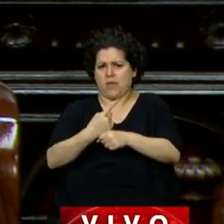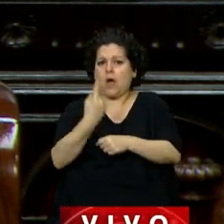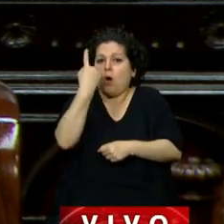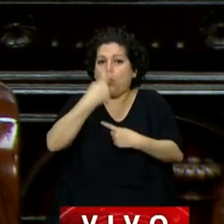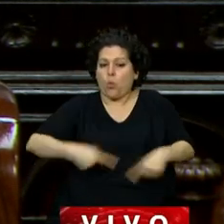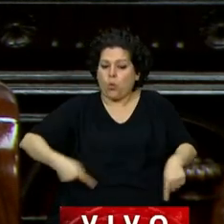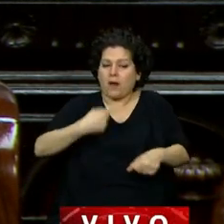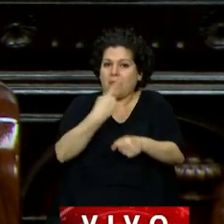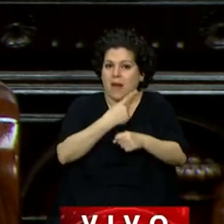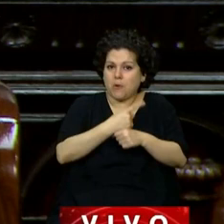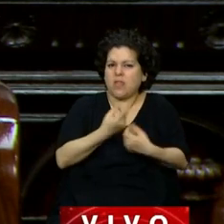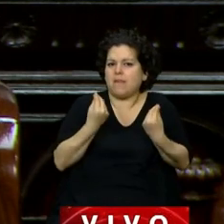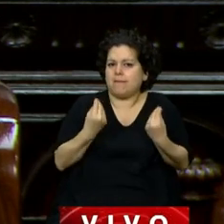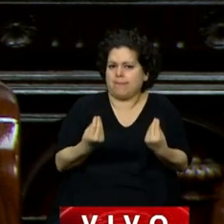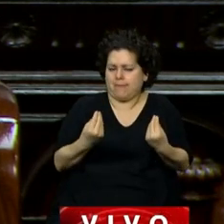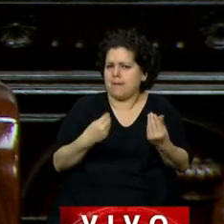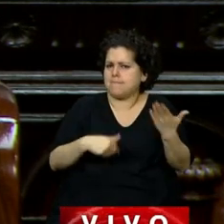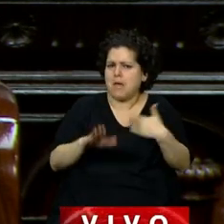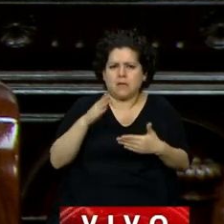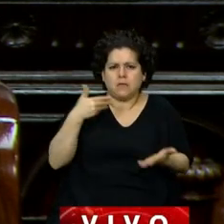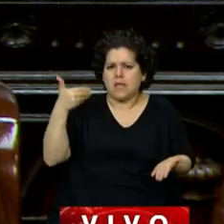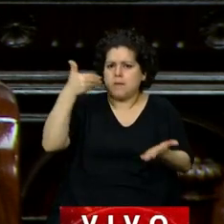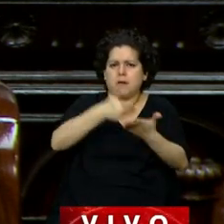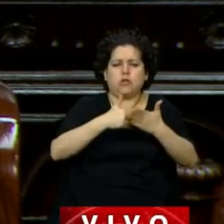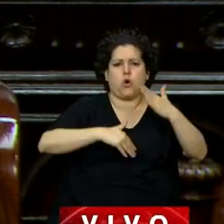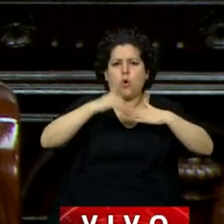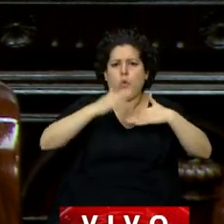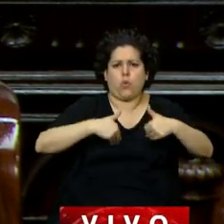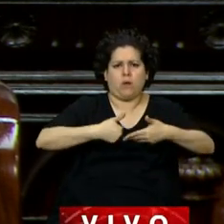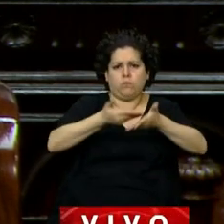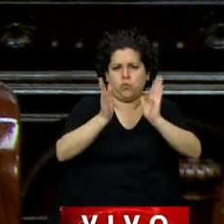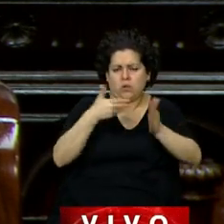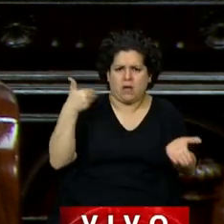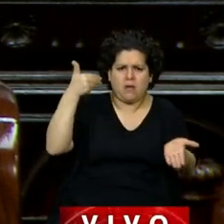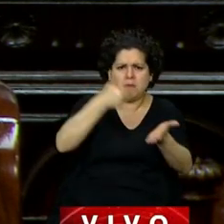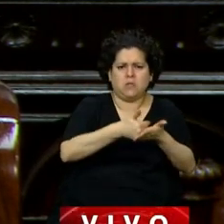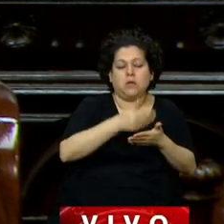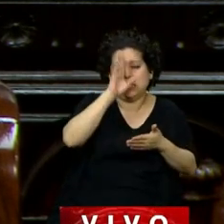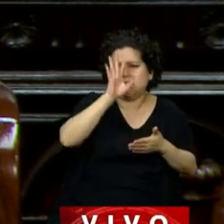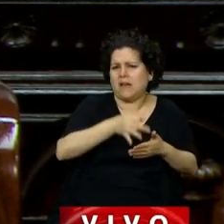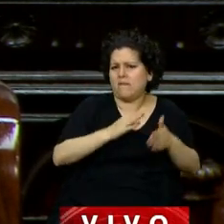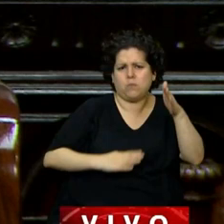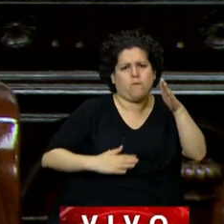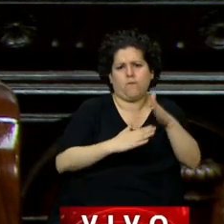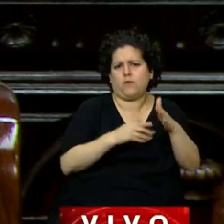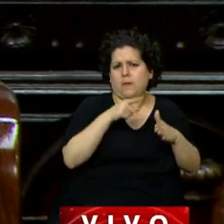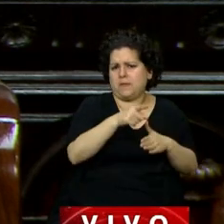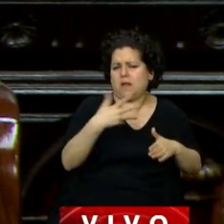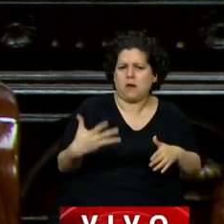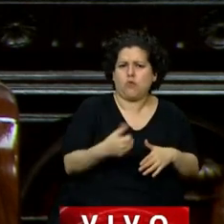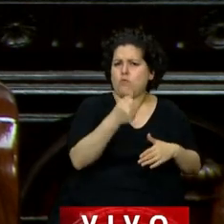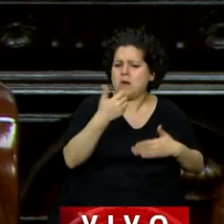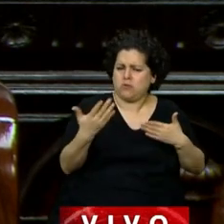las prioridades ha sido la inversión en obra pública. Sabemos que cumple un rol fundamental en la